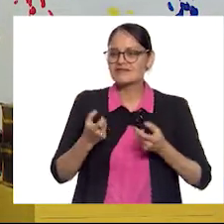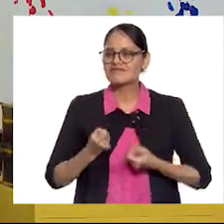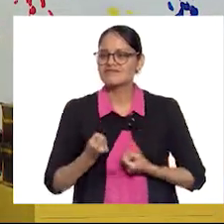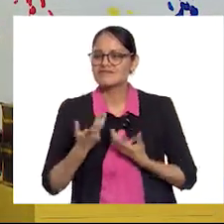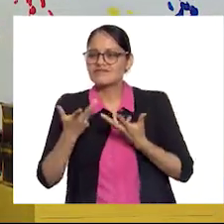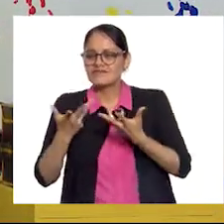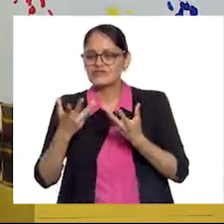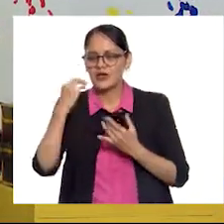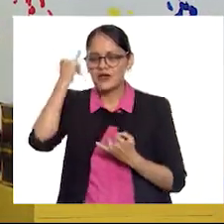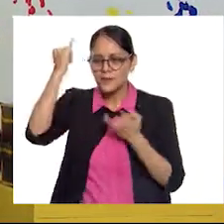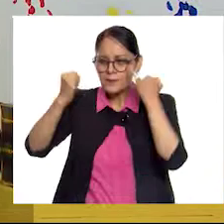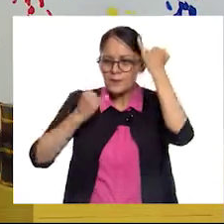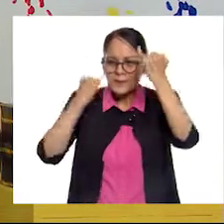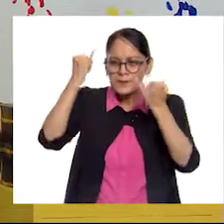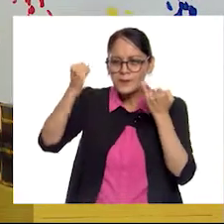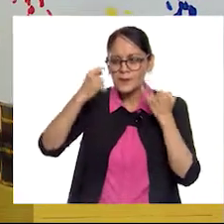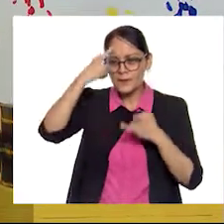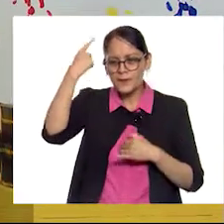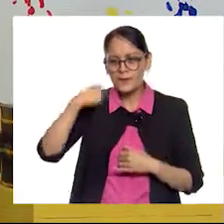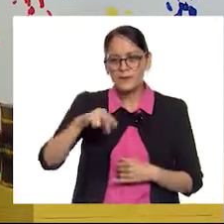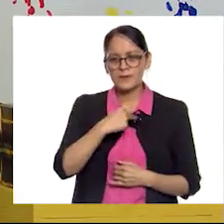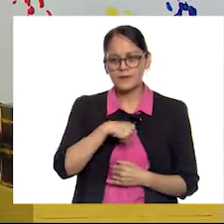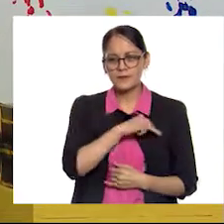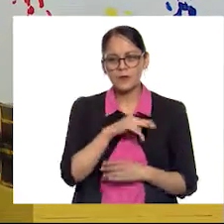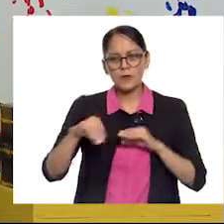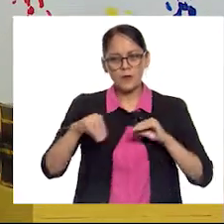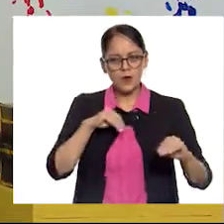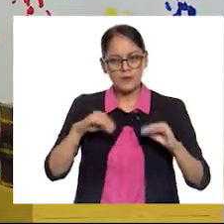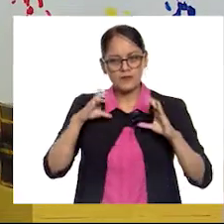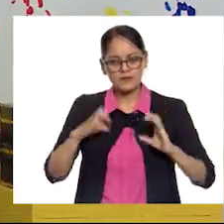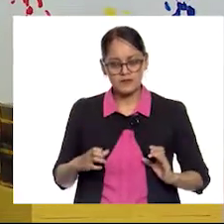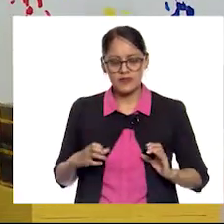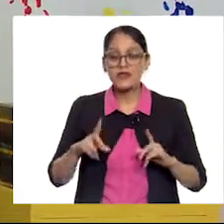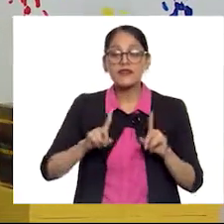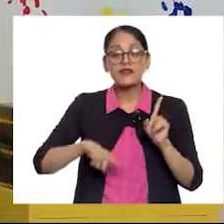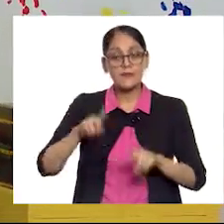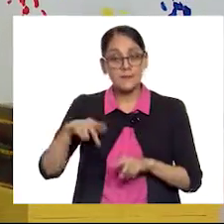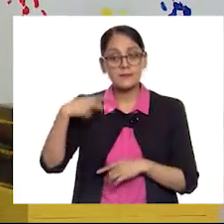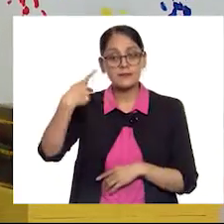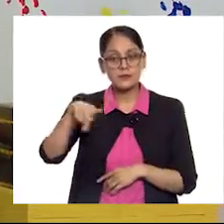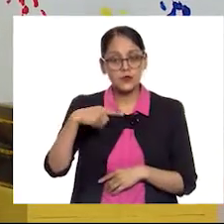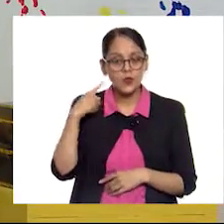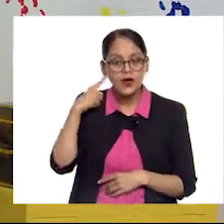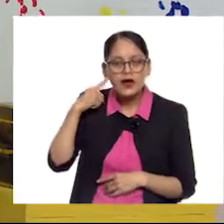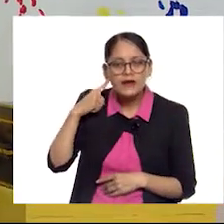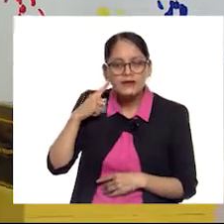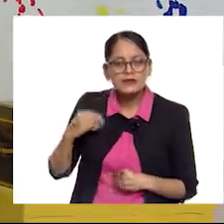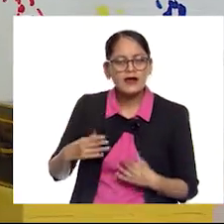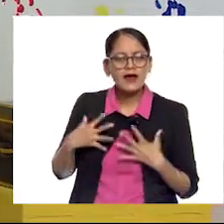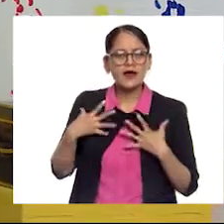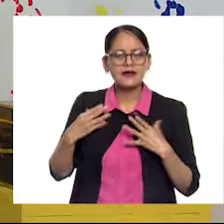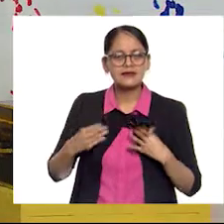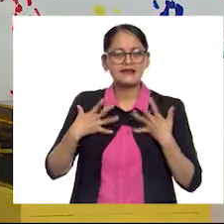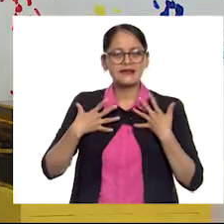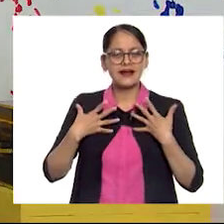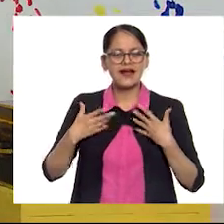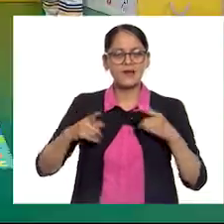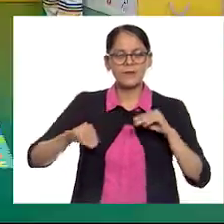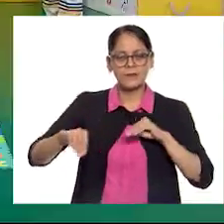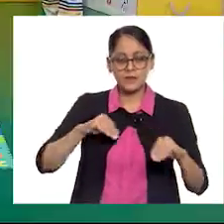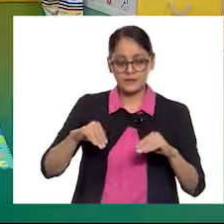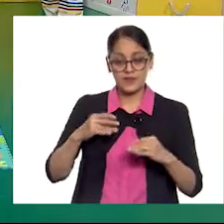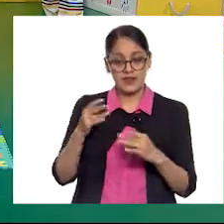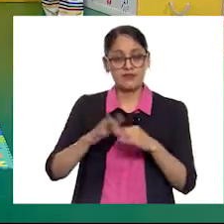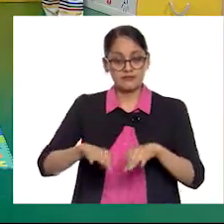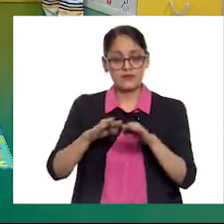imaginación, la creatividad para poder crearlos y generar los movimientos, dependiendo con lo que vamos escuchando. Esa es una parte importante.